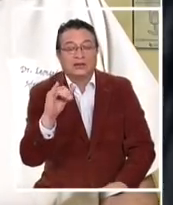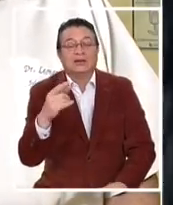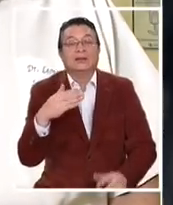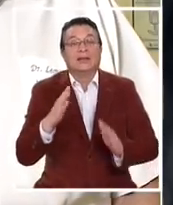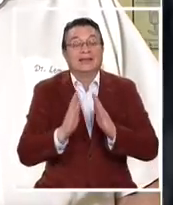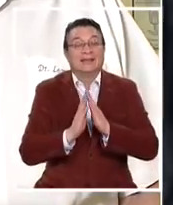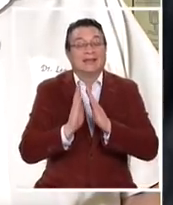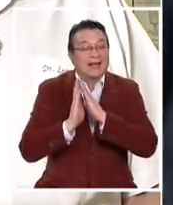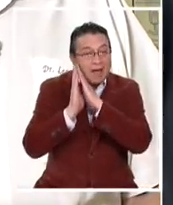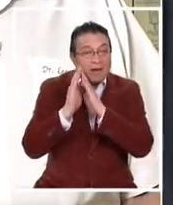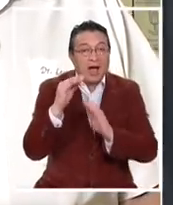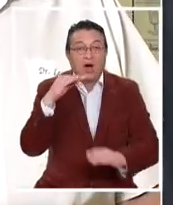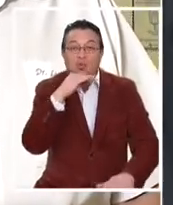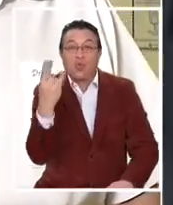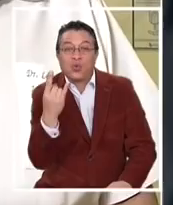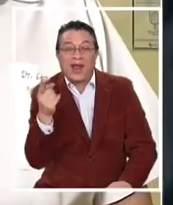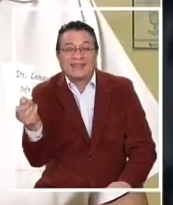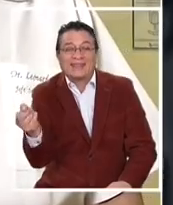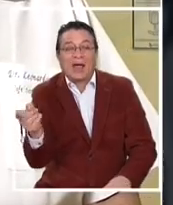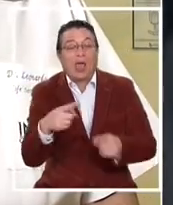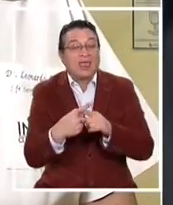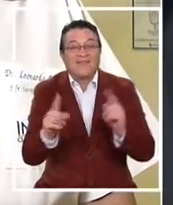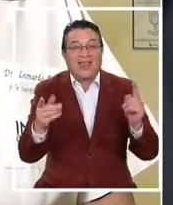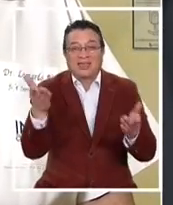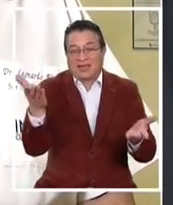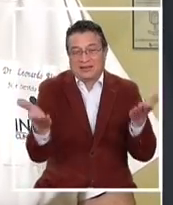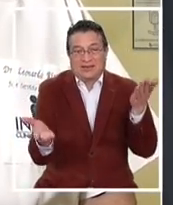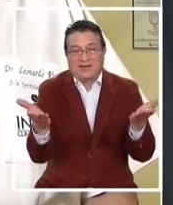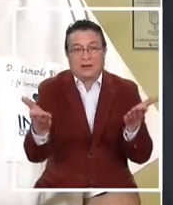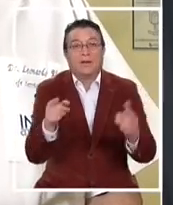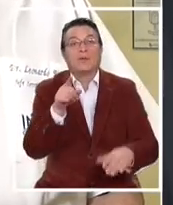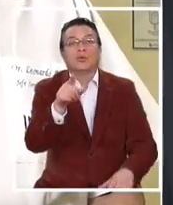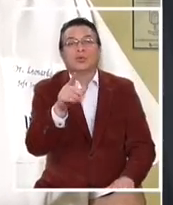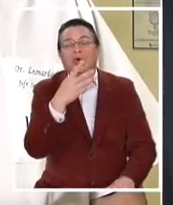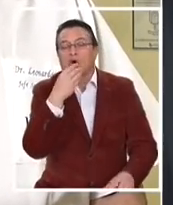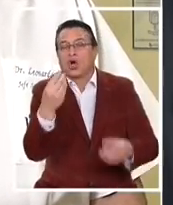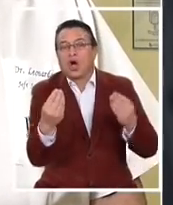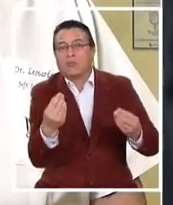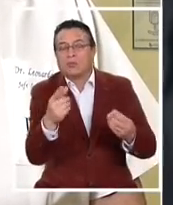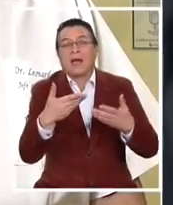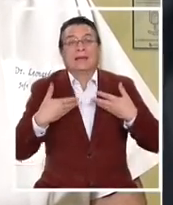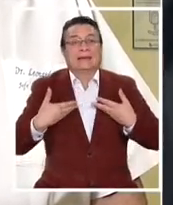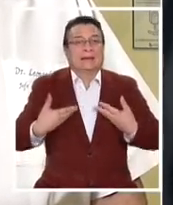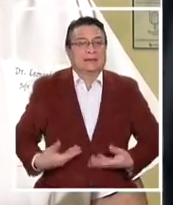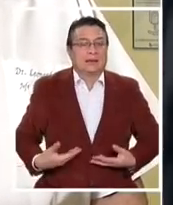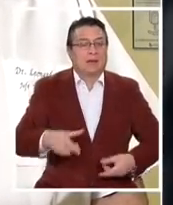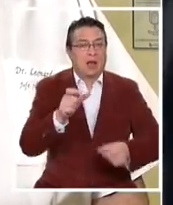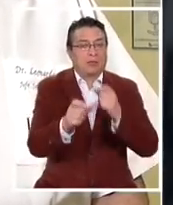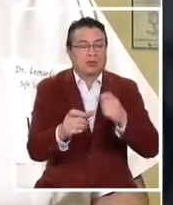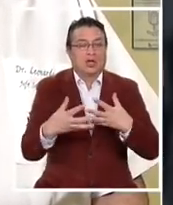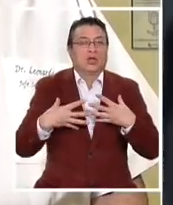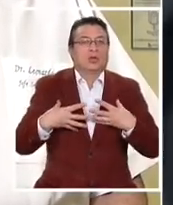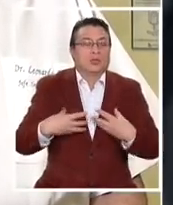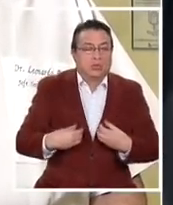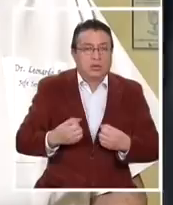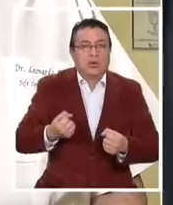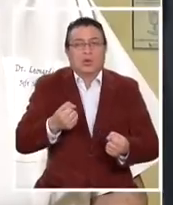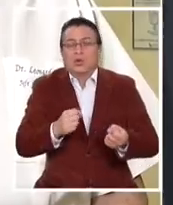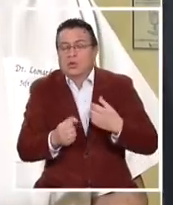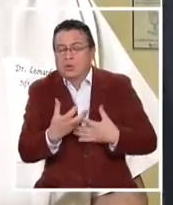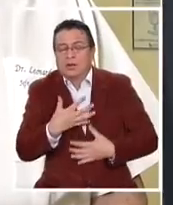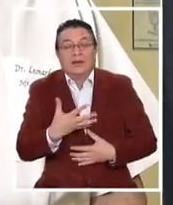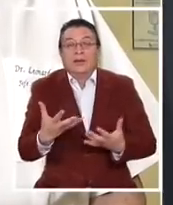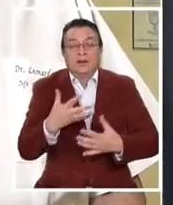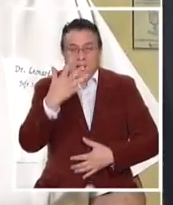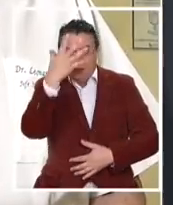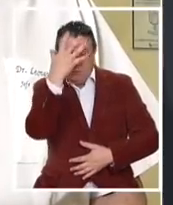de urgencia. ¿Cómo graficaría usted lo cansado que está el personal? ¿Es agobio? ¿Es frustración?